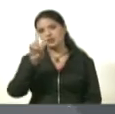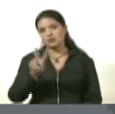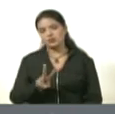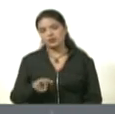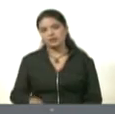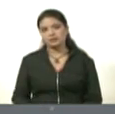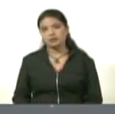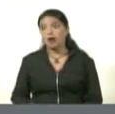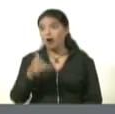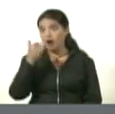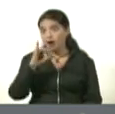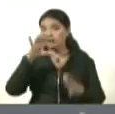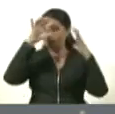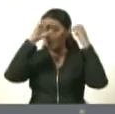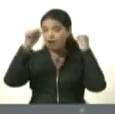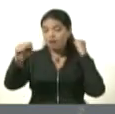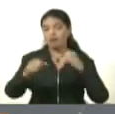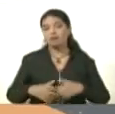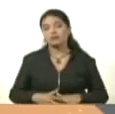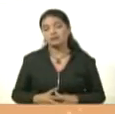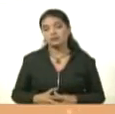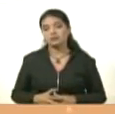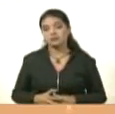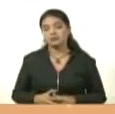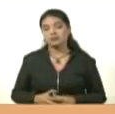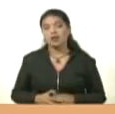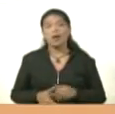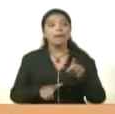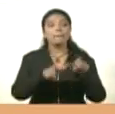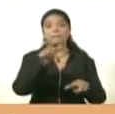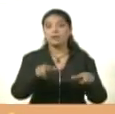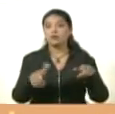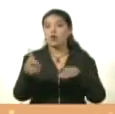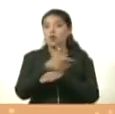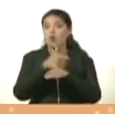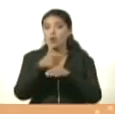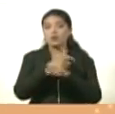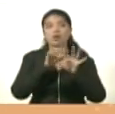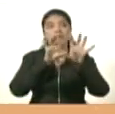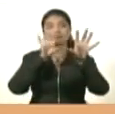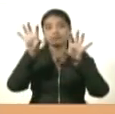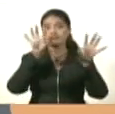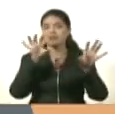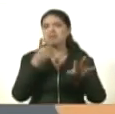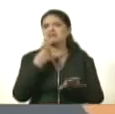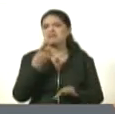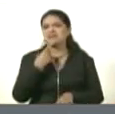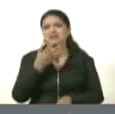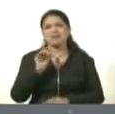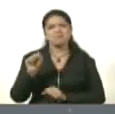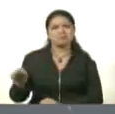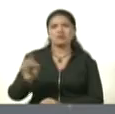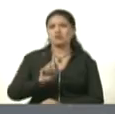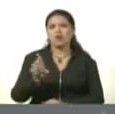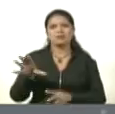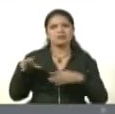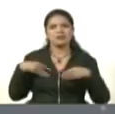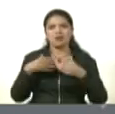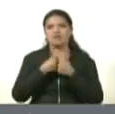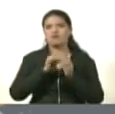habido embajadas y representantes de gobiernos extranjeros que han dicho que condenan la violencia de todas las